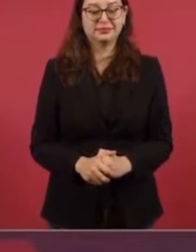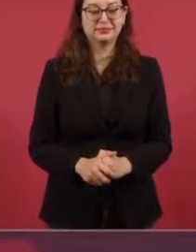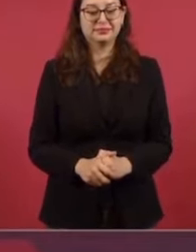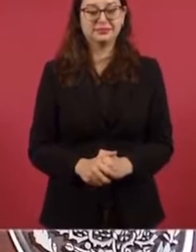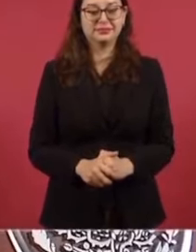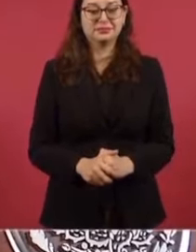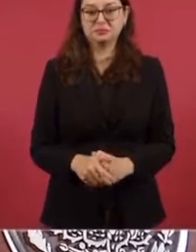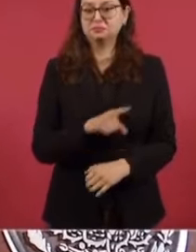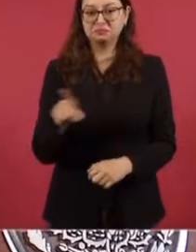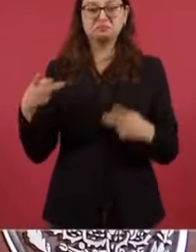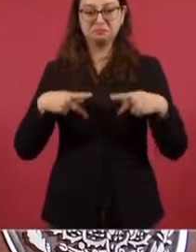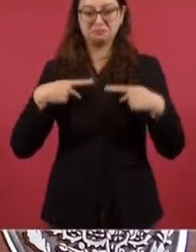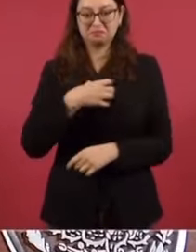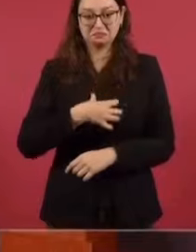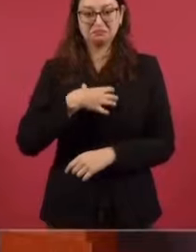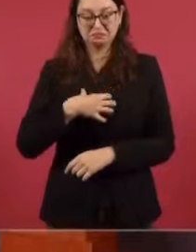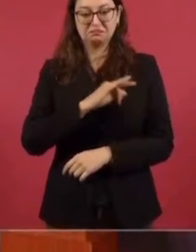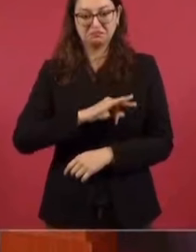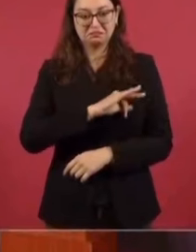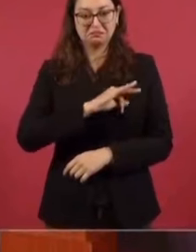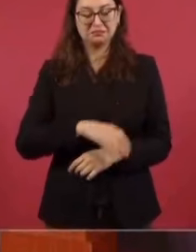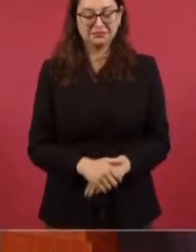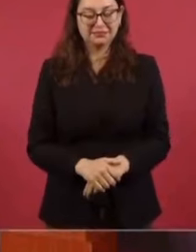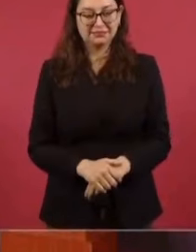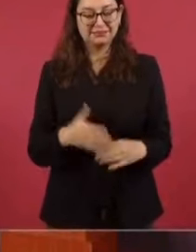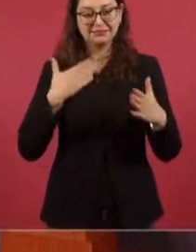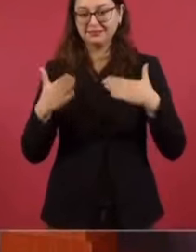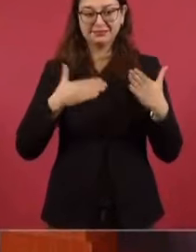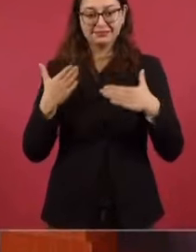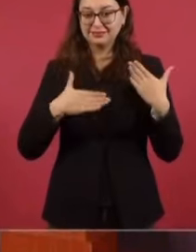Y estuvo la gente muy contenta, mucho, muy contenta.